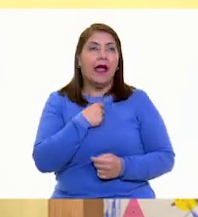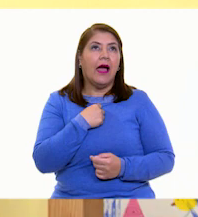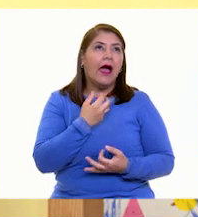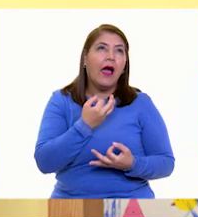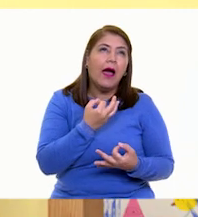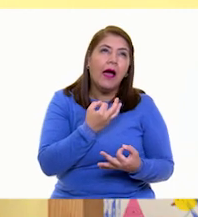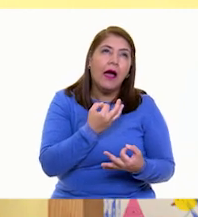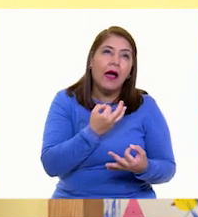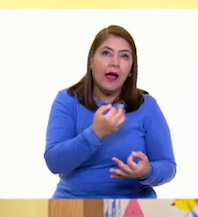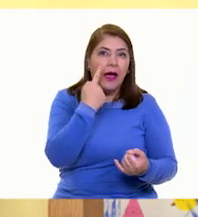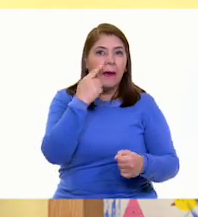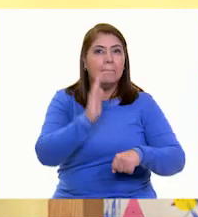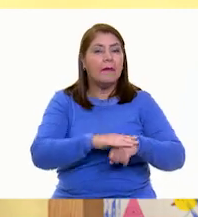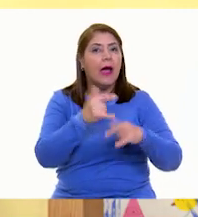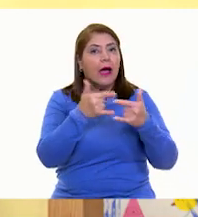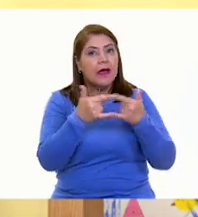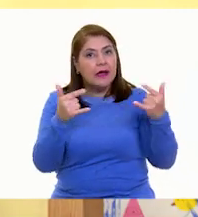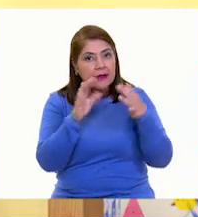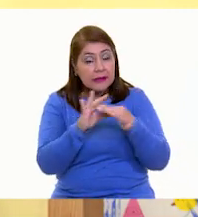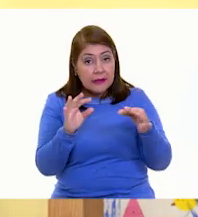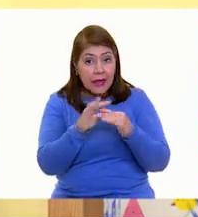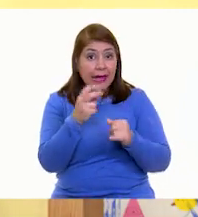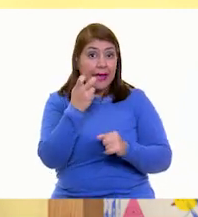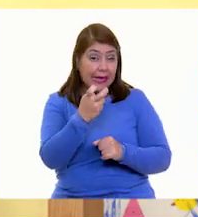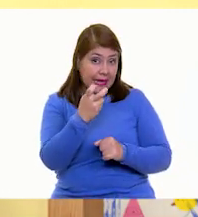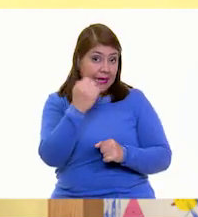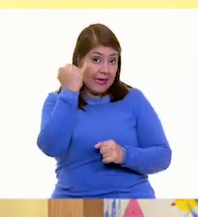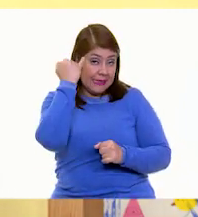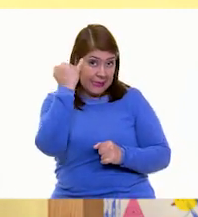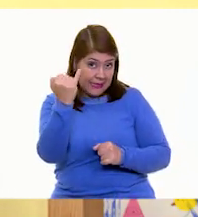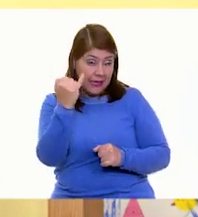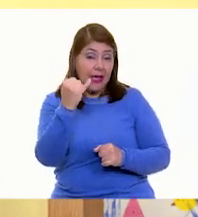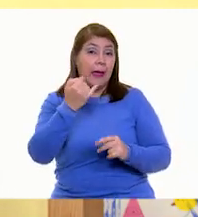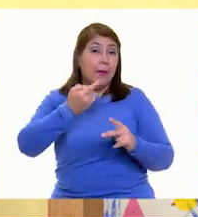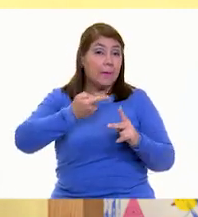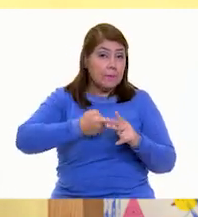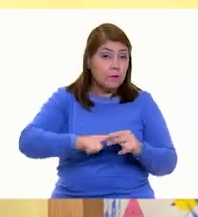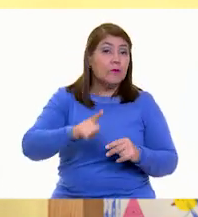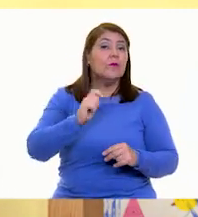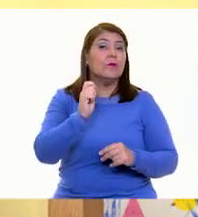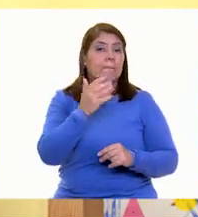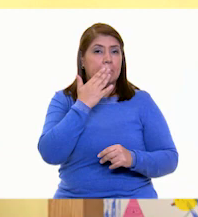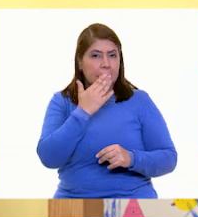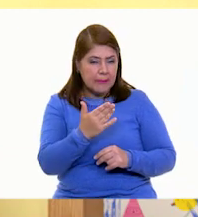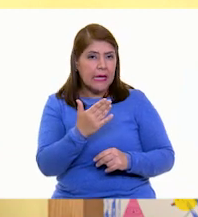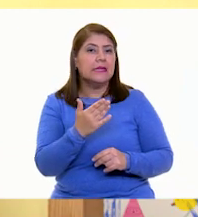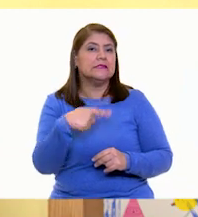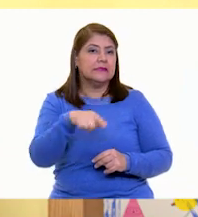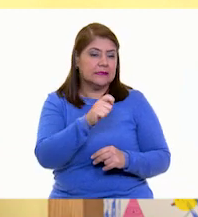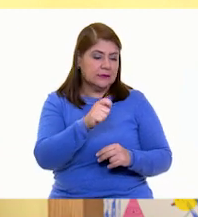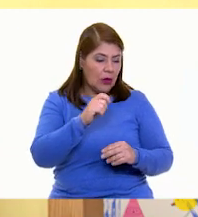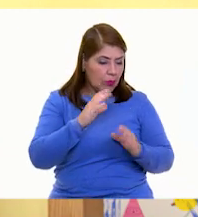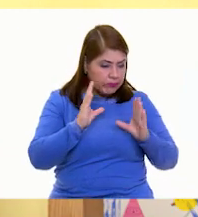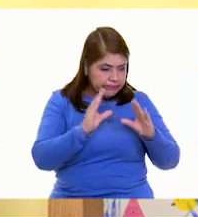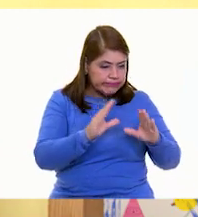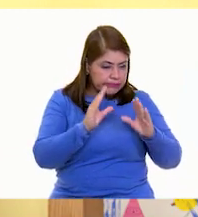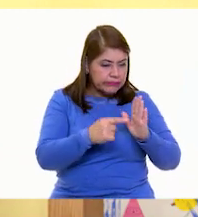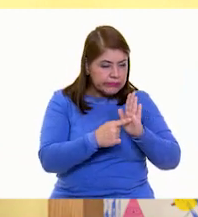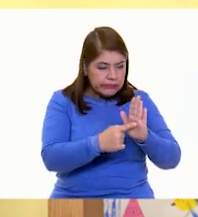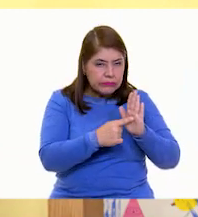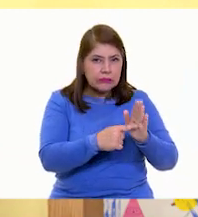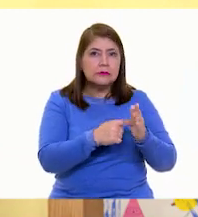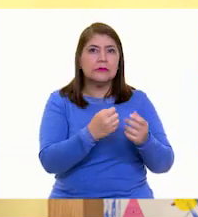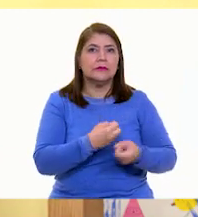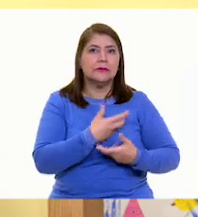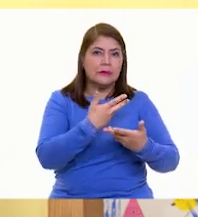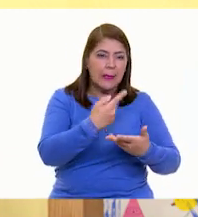en las historias. Por ello, la propuesta literaria de Un Buen Comienzo pone en primer plano el sentido poético